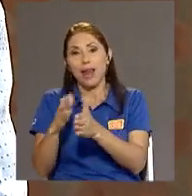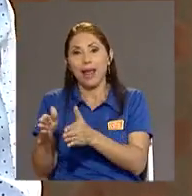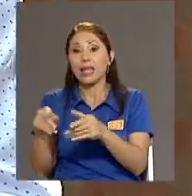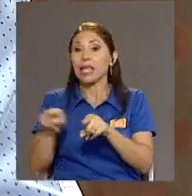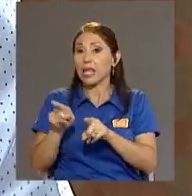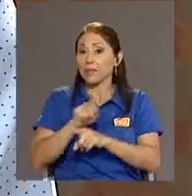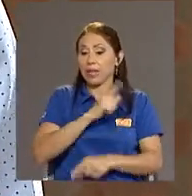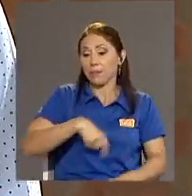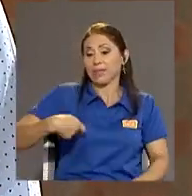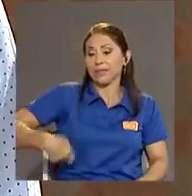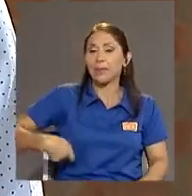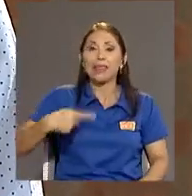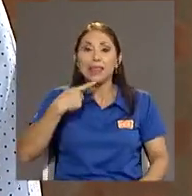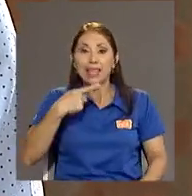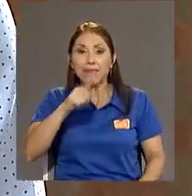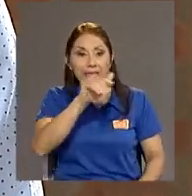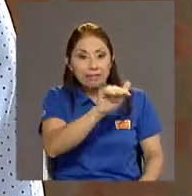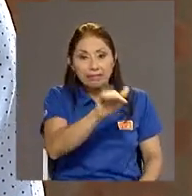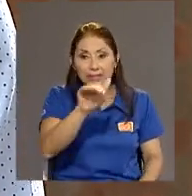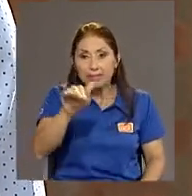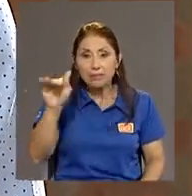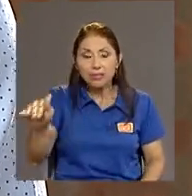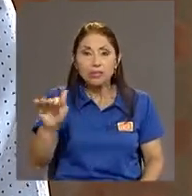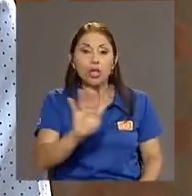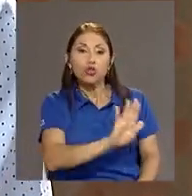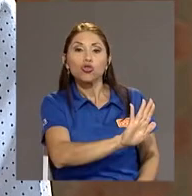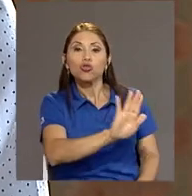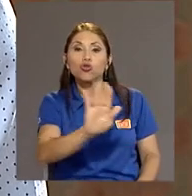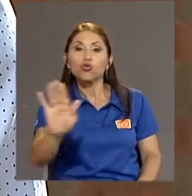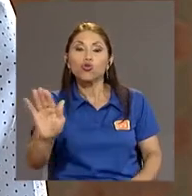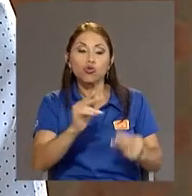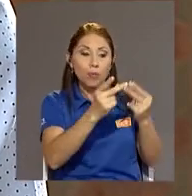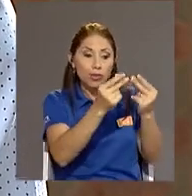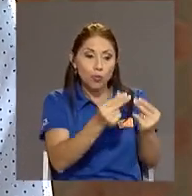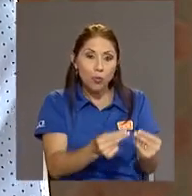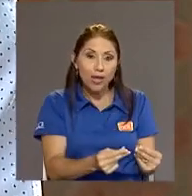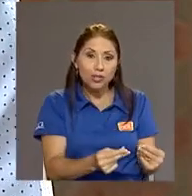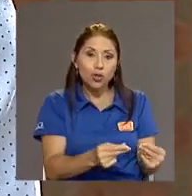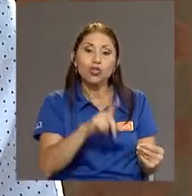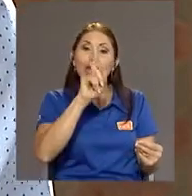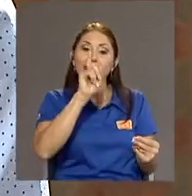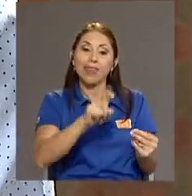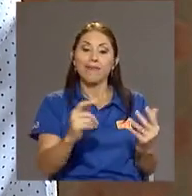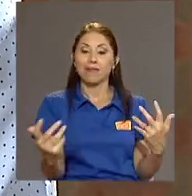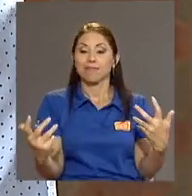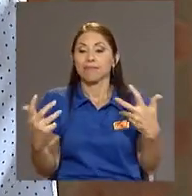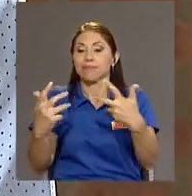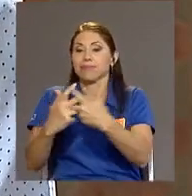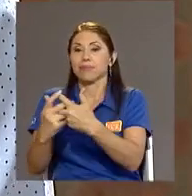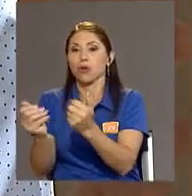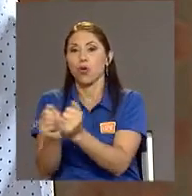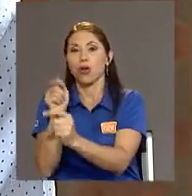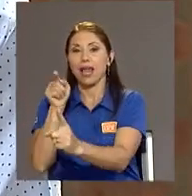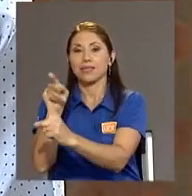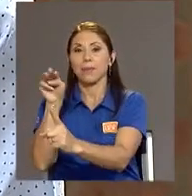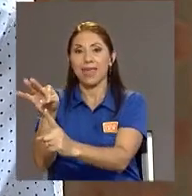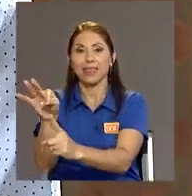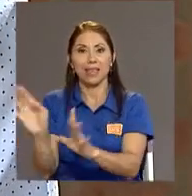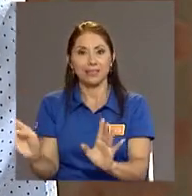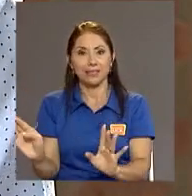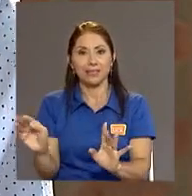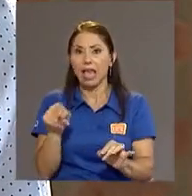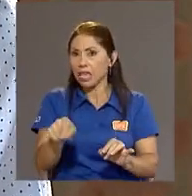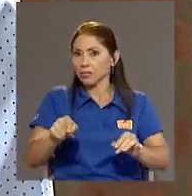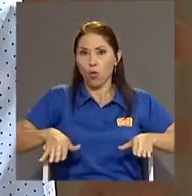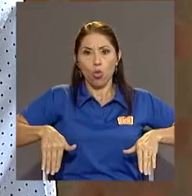sectores que sujeten sus presupuestos a las metas. Esto no está pasando en este momento y no ha pasado y